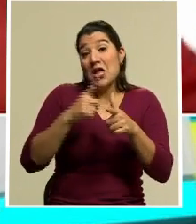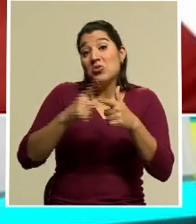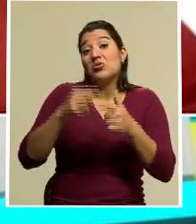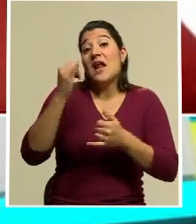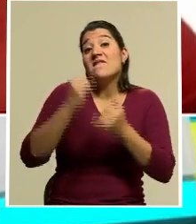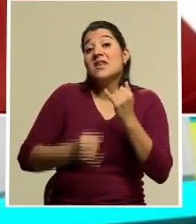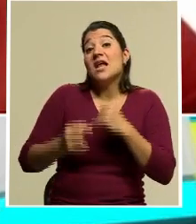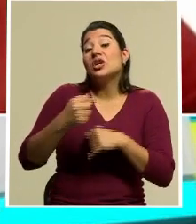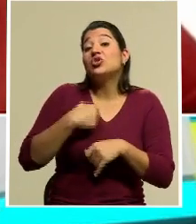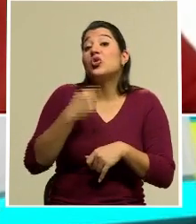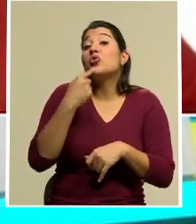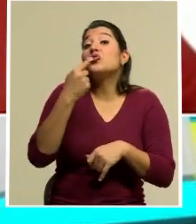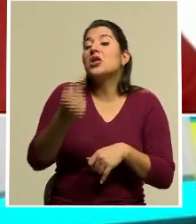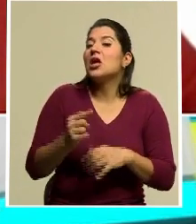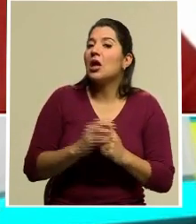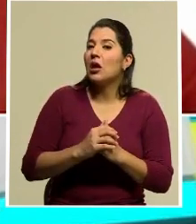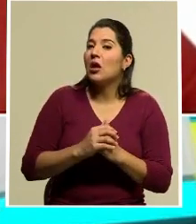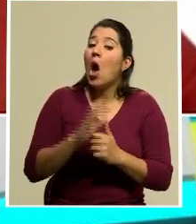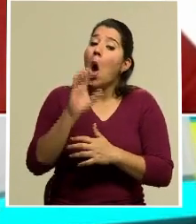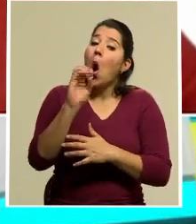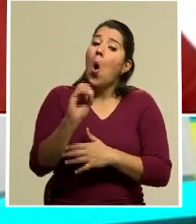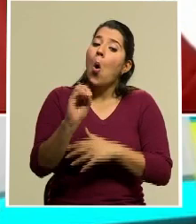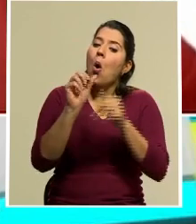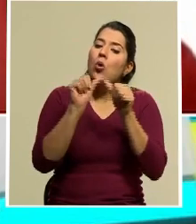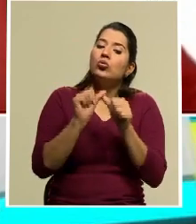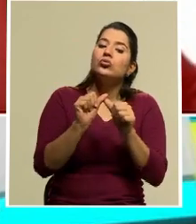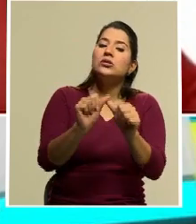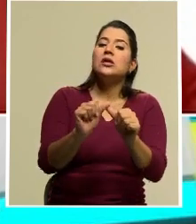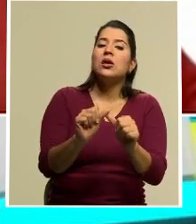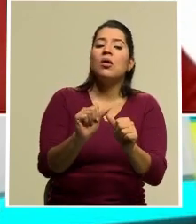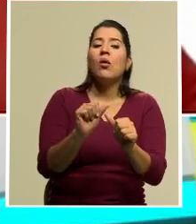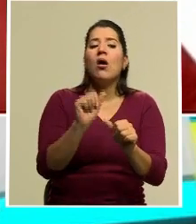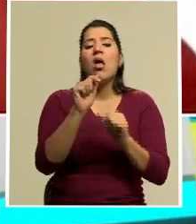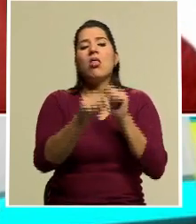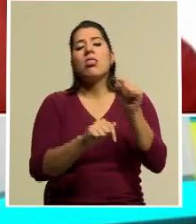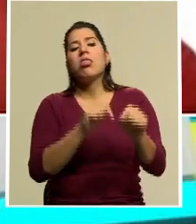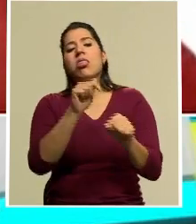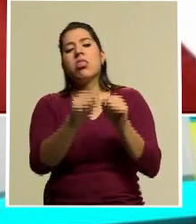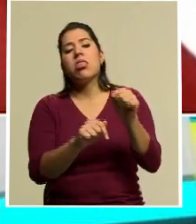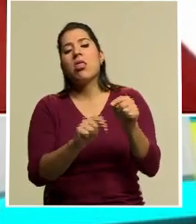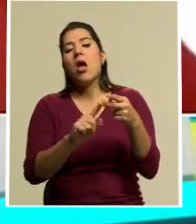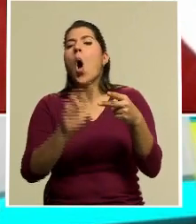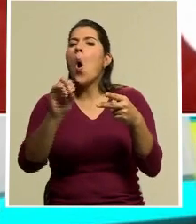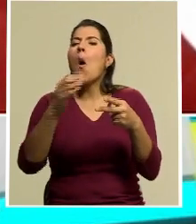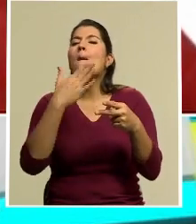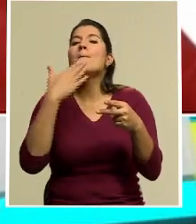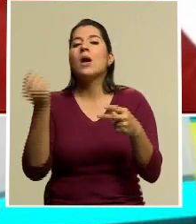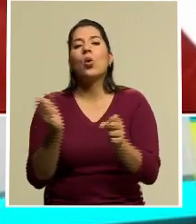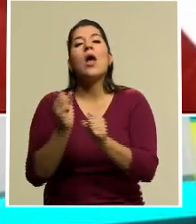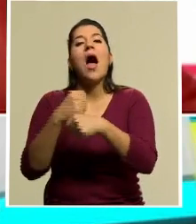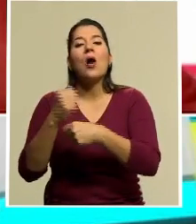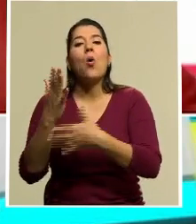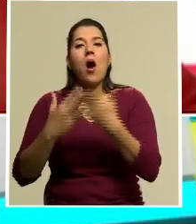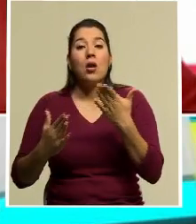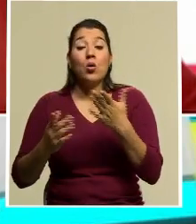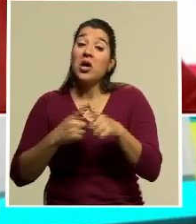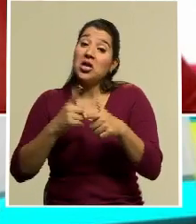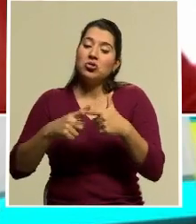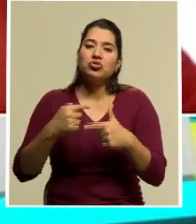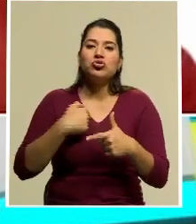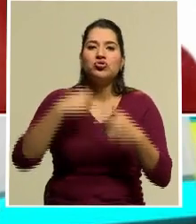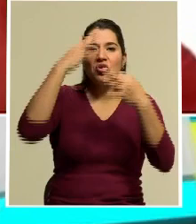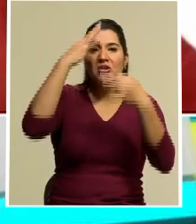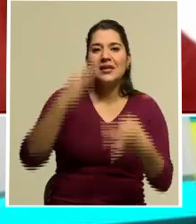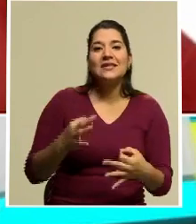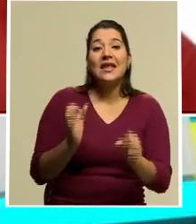dije, o sigo en una línea crítica o me pongo a hacer, y don Ernesto decidí hacer, y es lo que